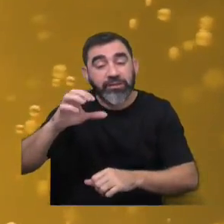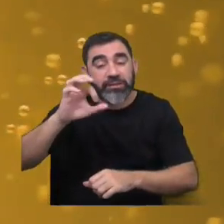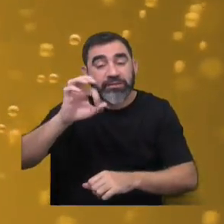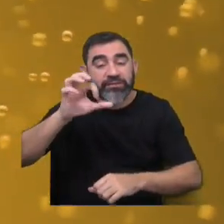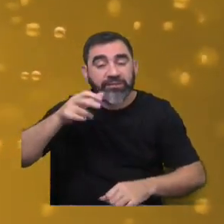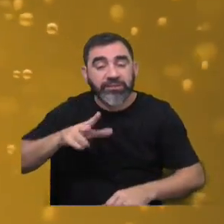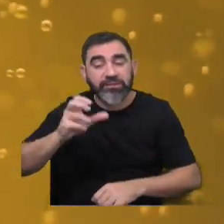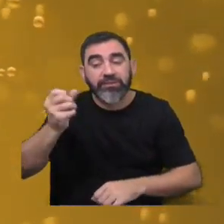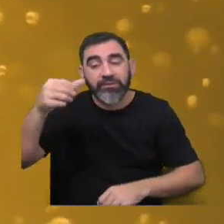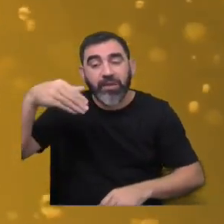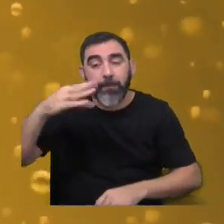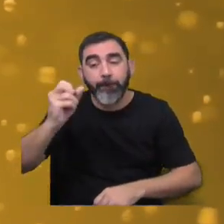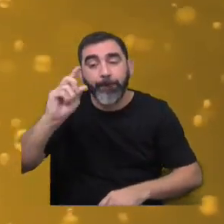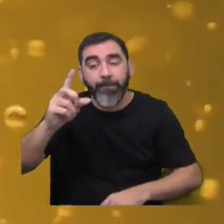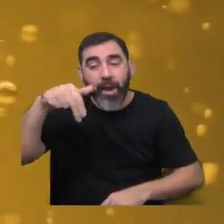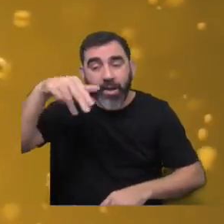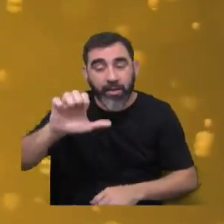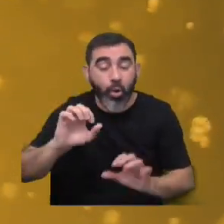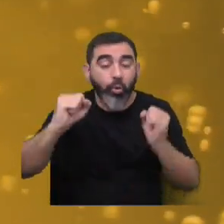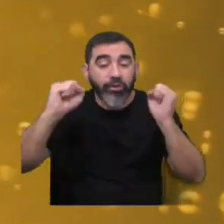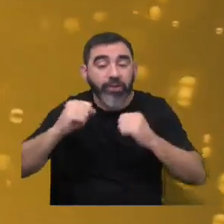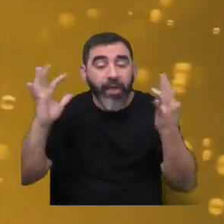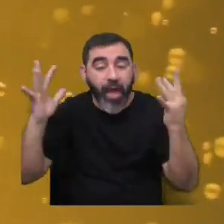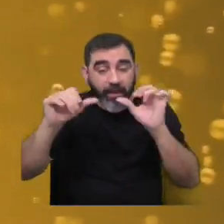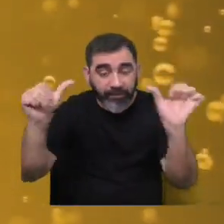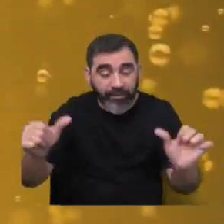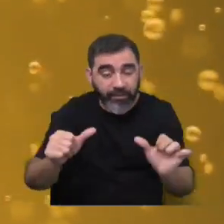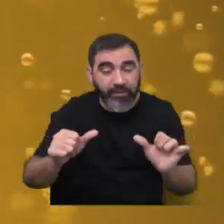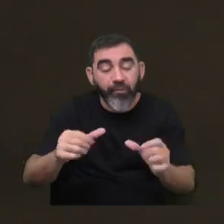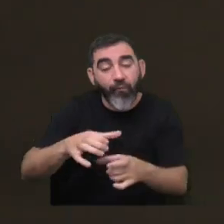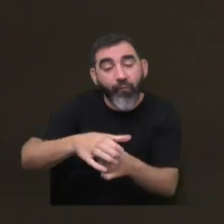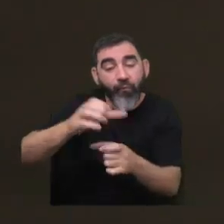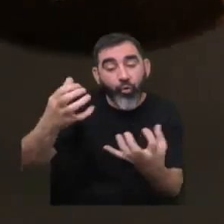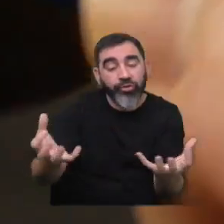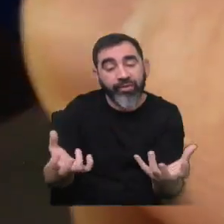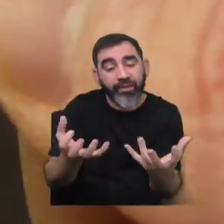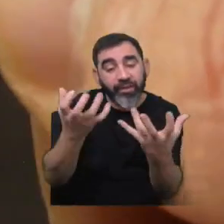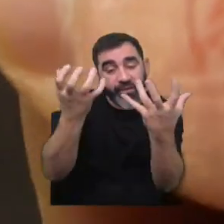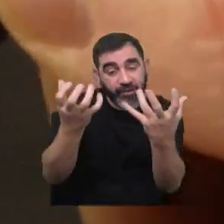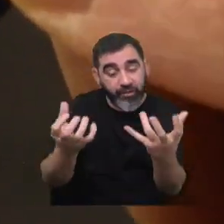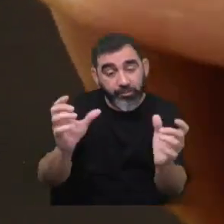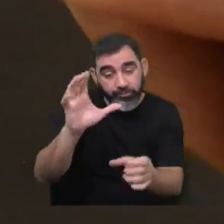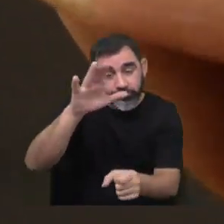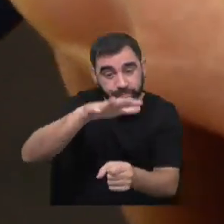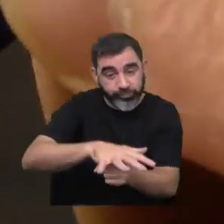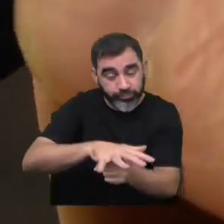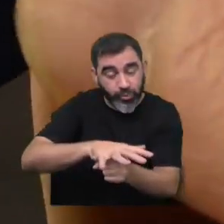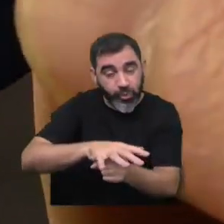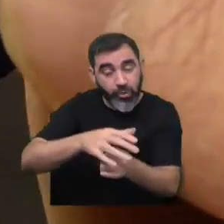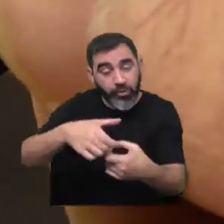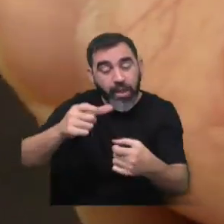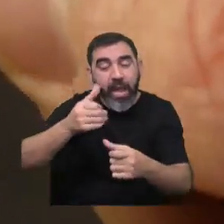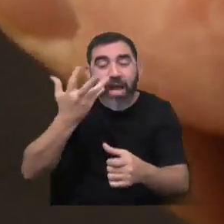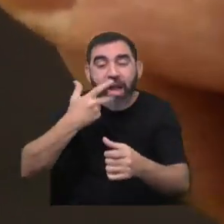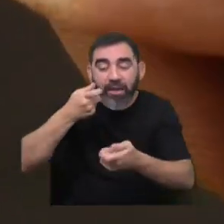cervezas artesanales, lo que se hace es una refermentación en botella, es decir, que una vez que está embotellado el producto se agregan